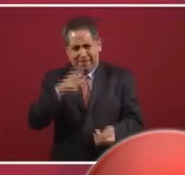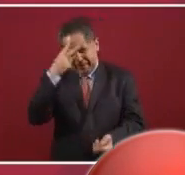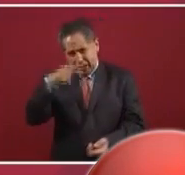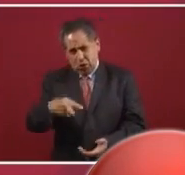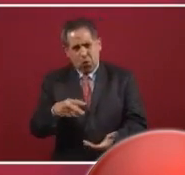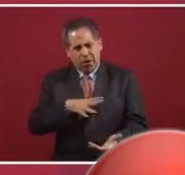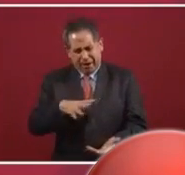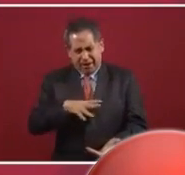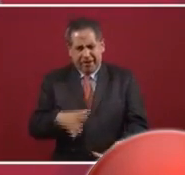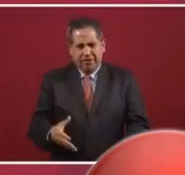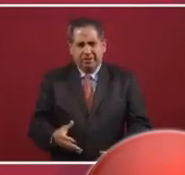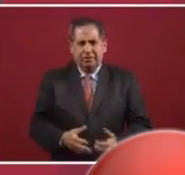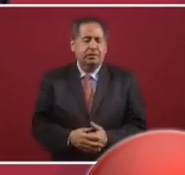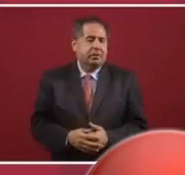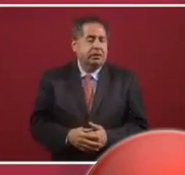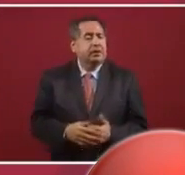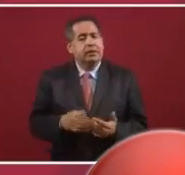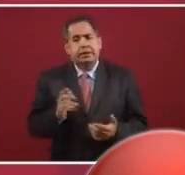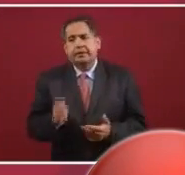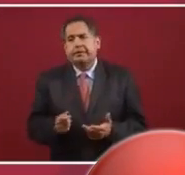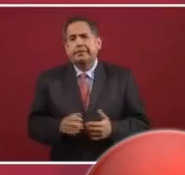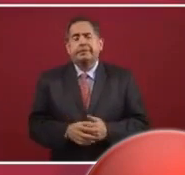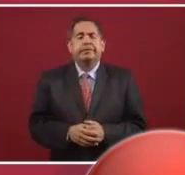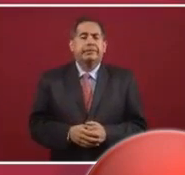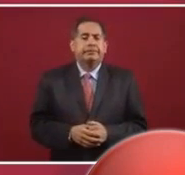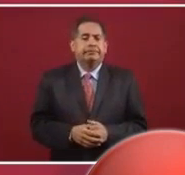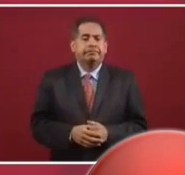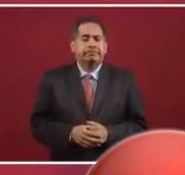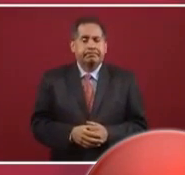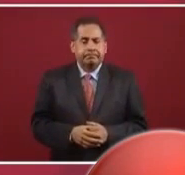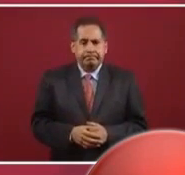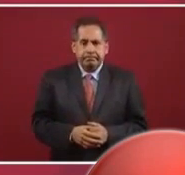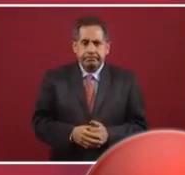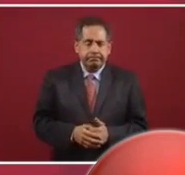O sea, tenemos